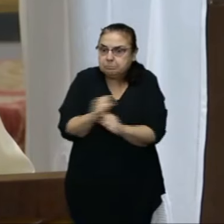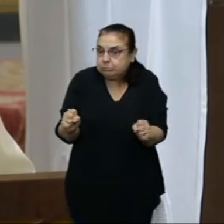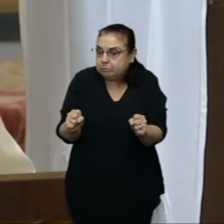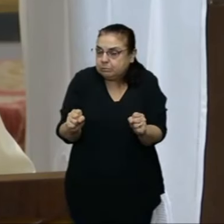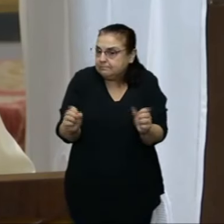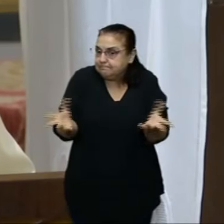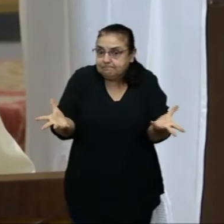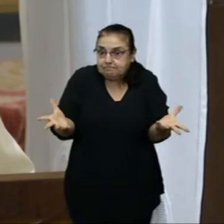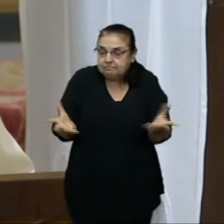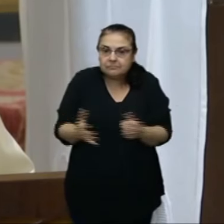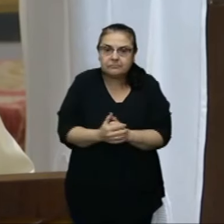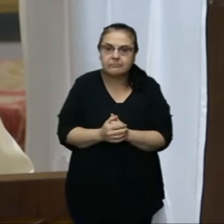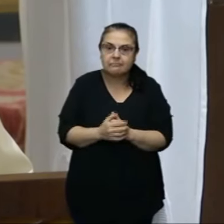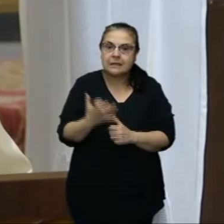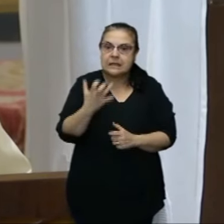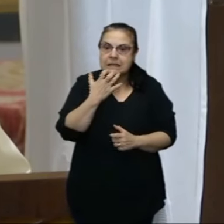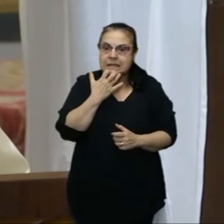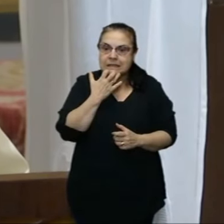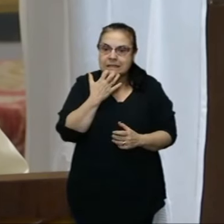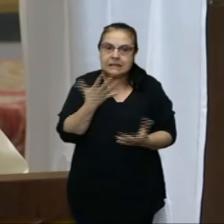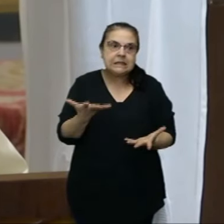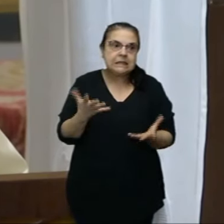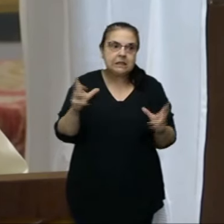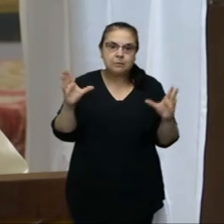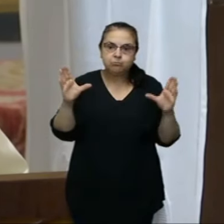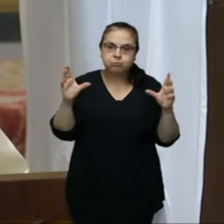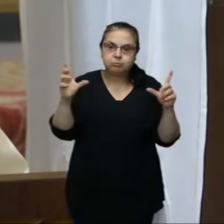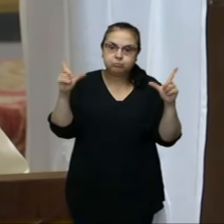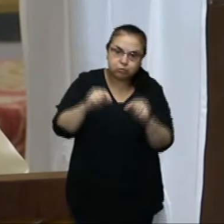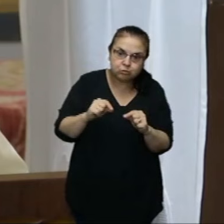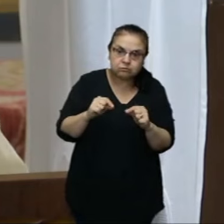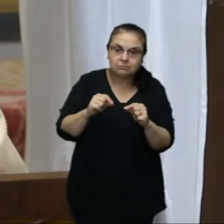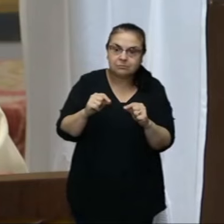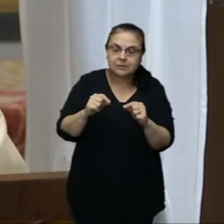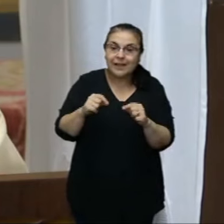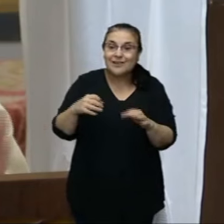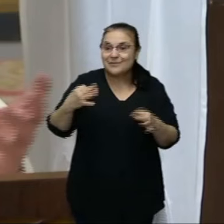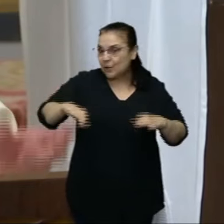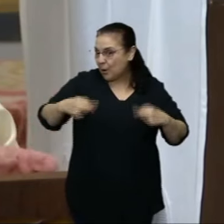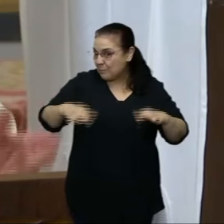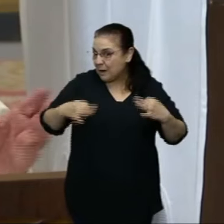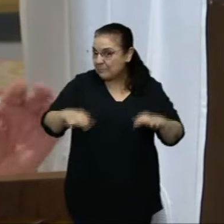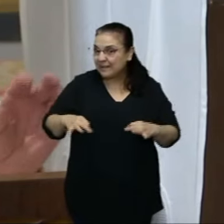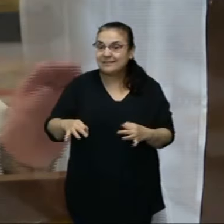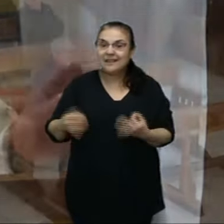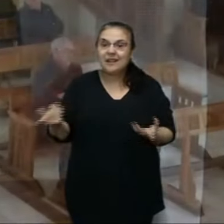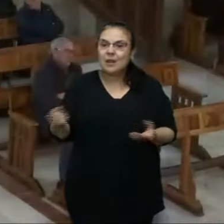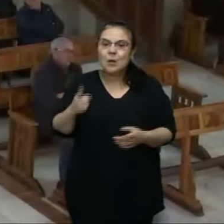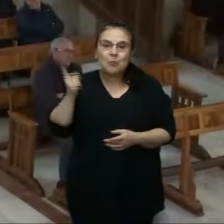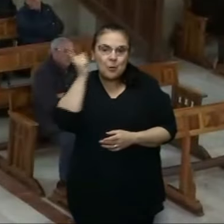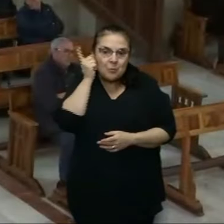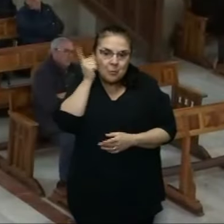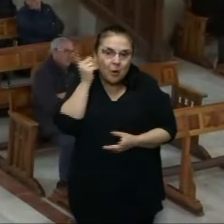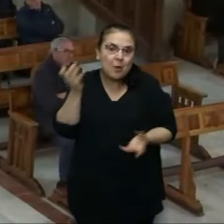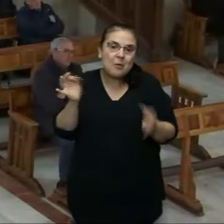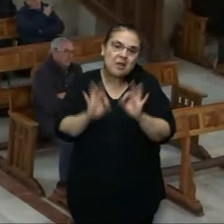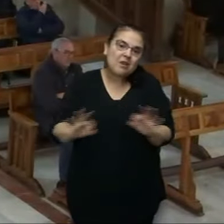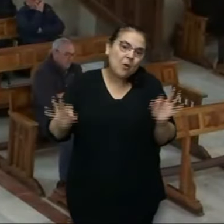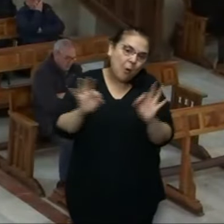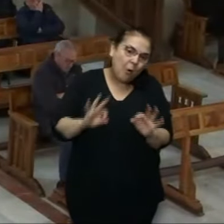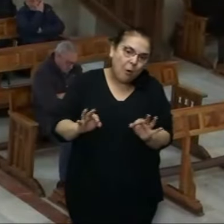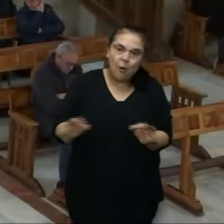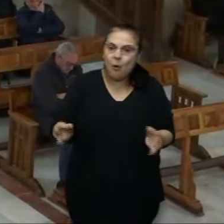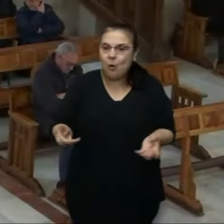Cuando tenemos algún apagón o algo, siempre hay a mano una linterna, un móvil que tiene también su